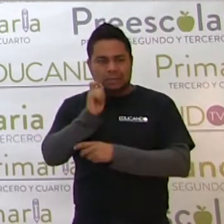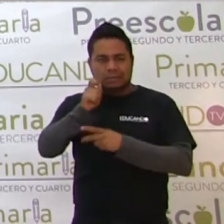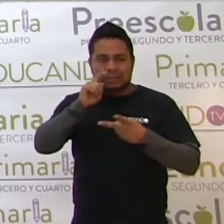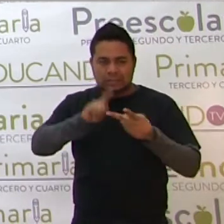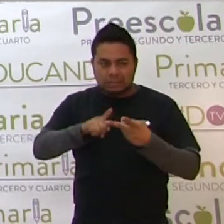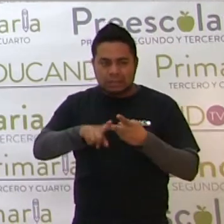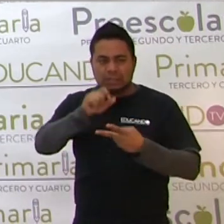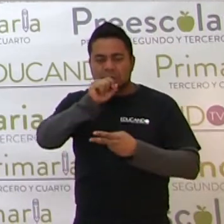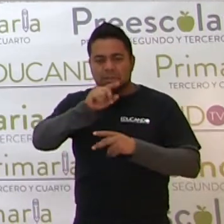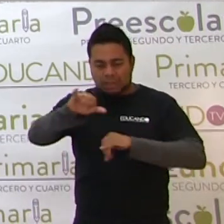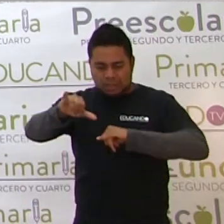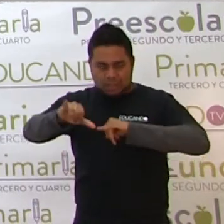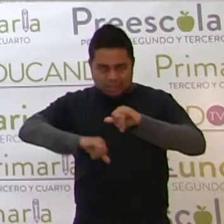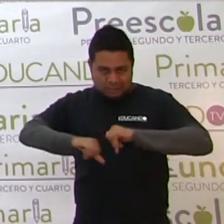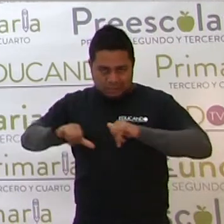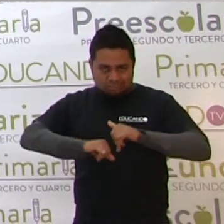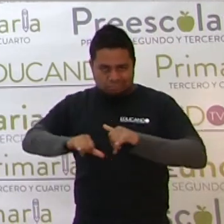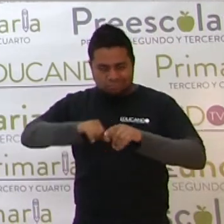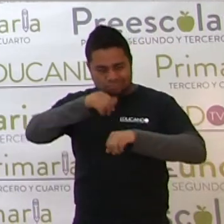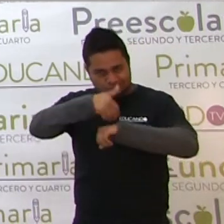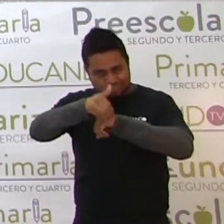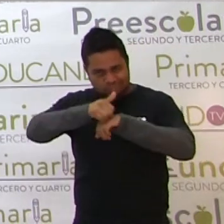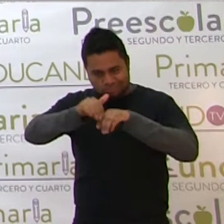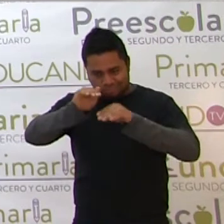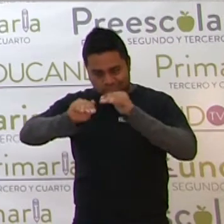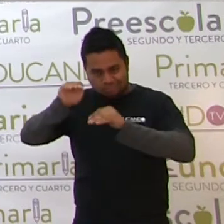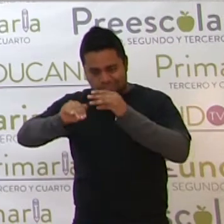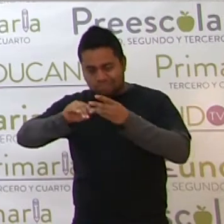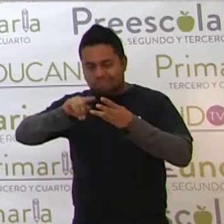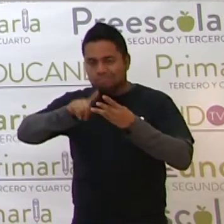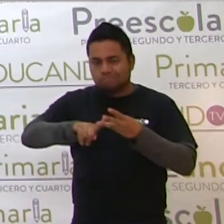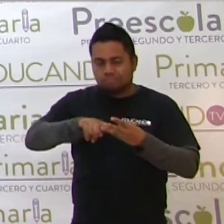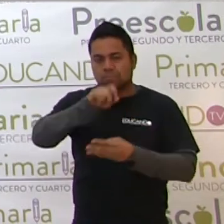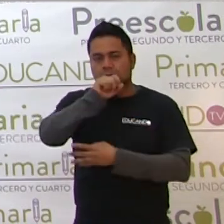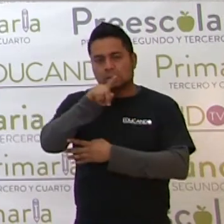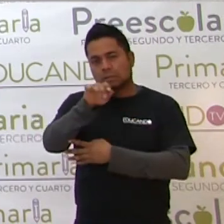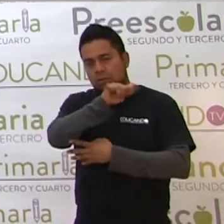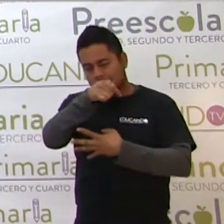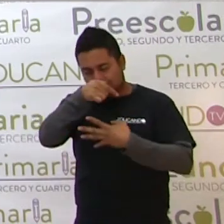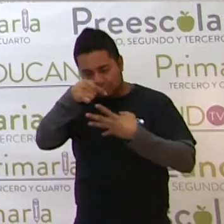las estadísticas y